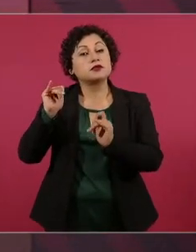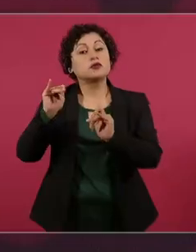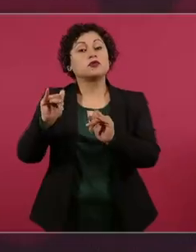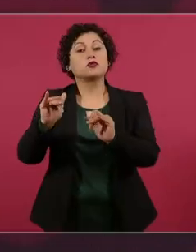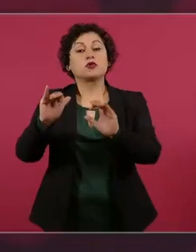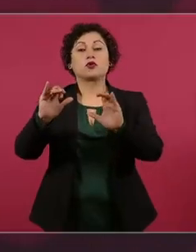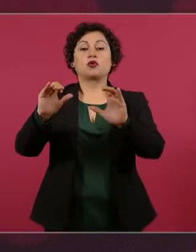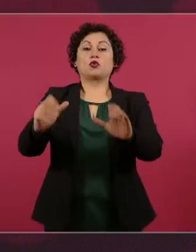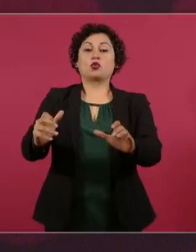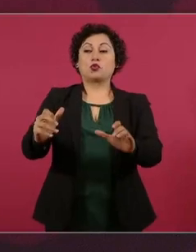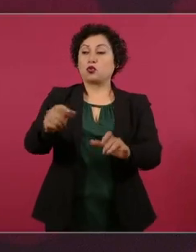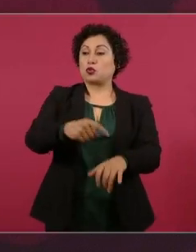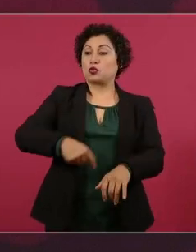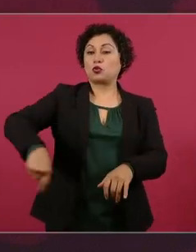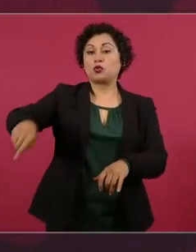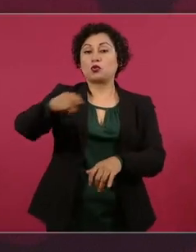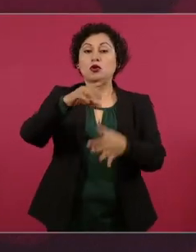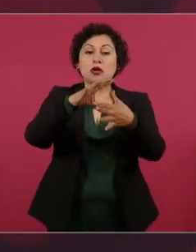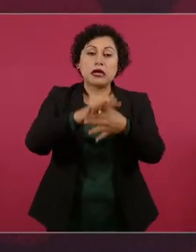¿Y esos quiénes son?